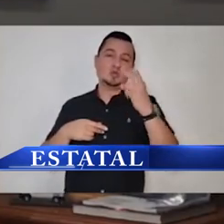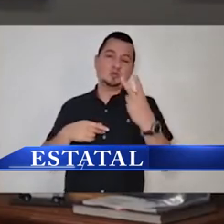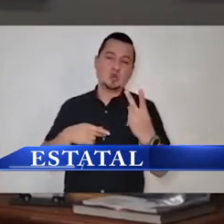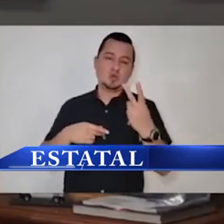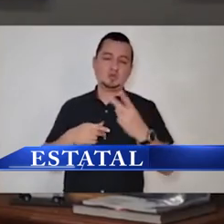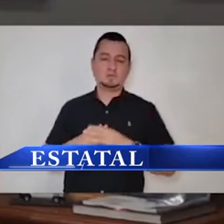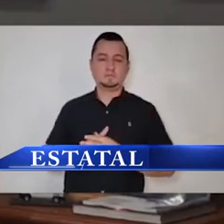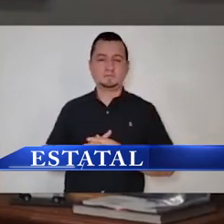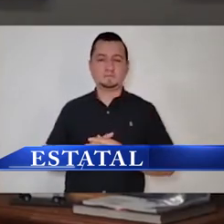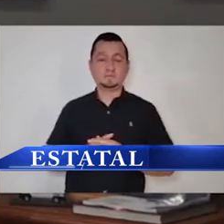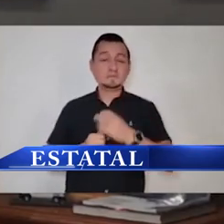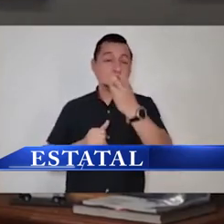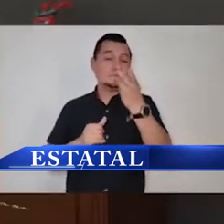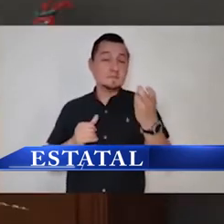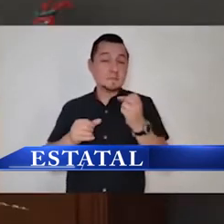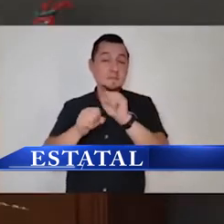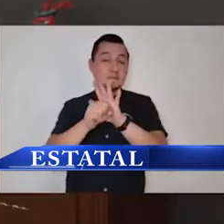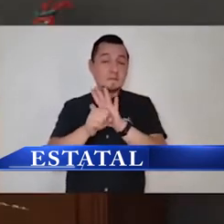de SARS-CoV-2.